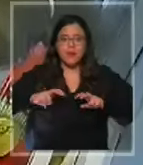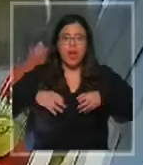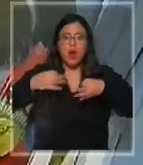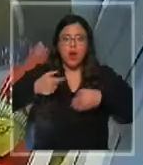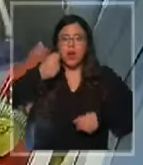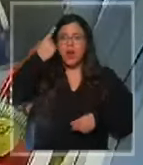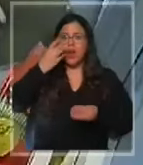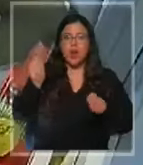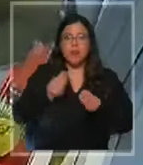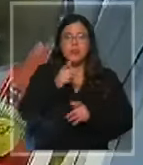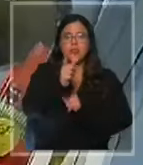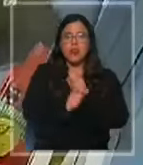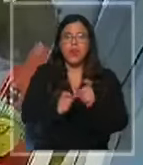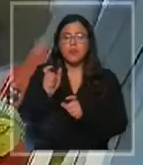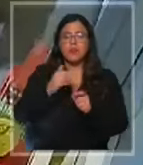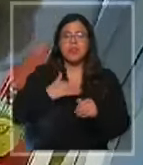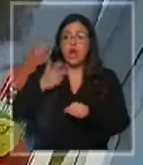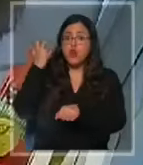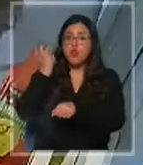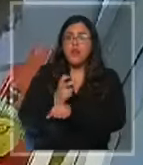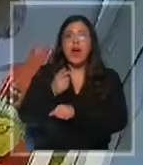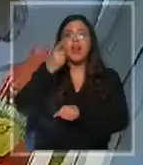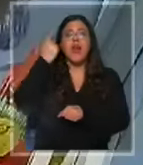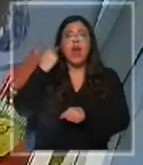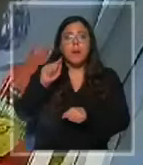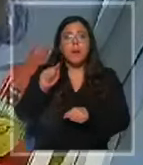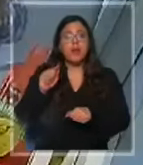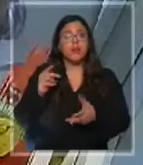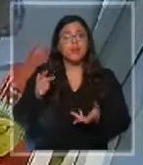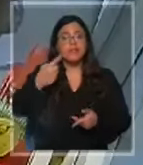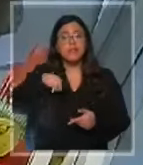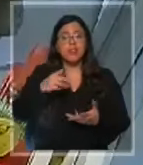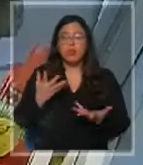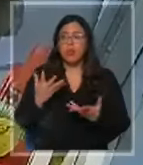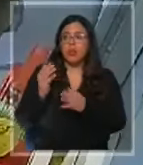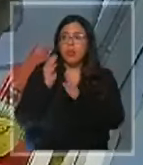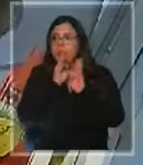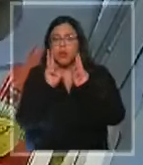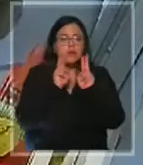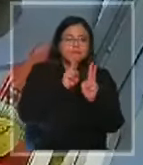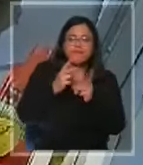el destino de los sujetos que quisieron robar, pero que literalmente terminaron encerrados.